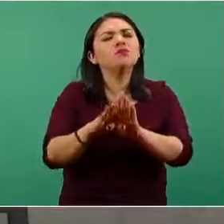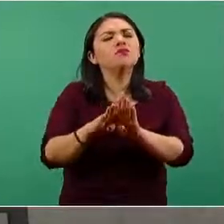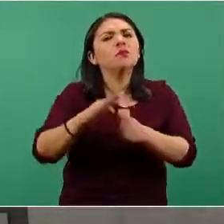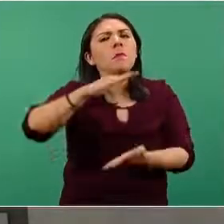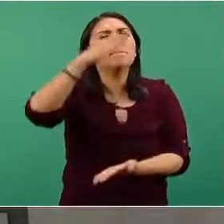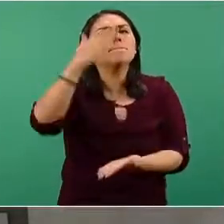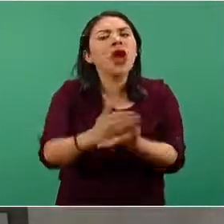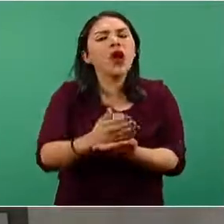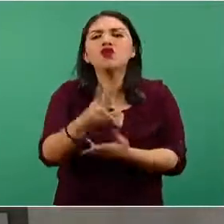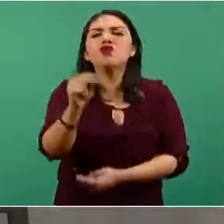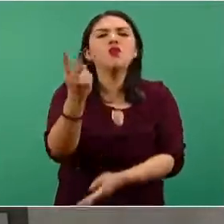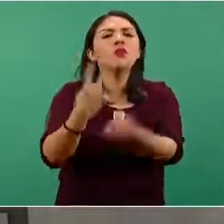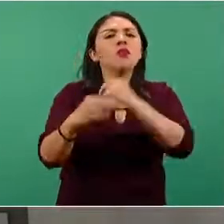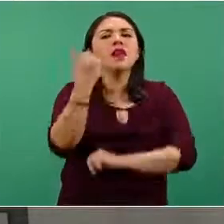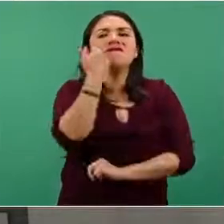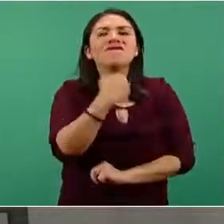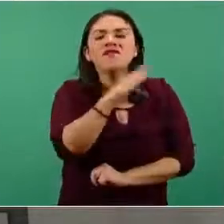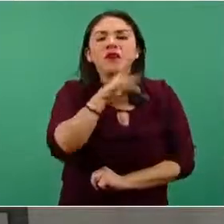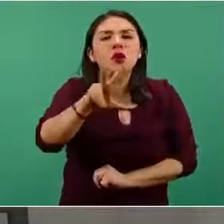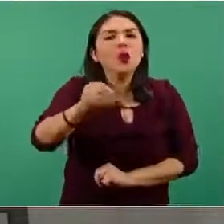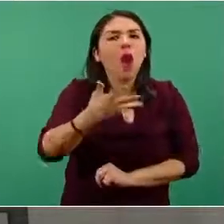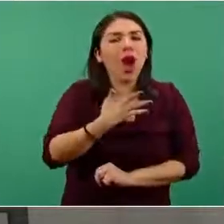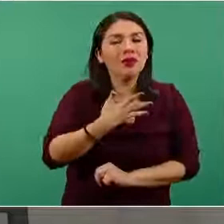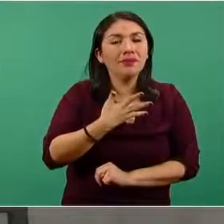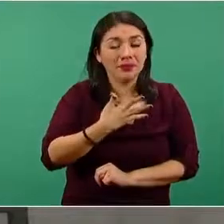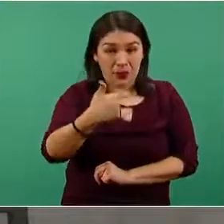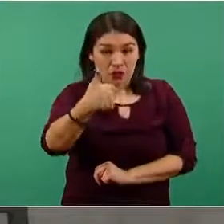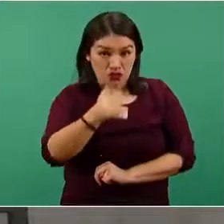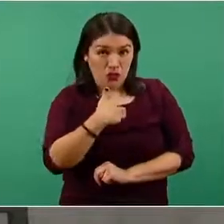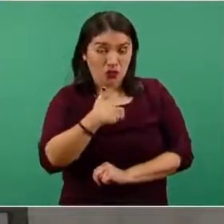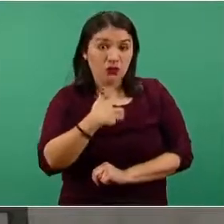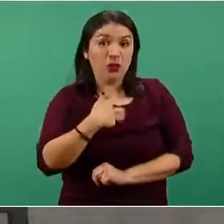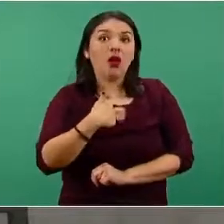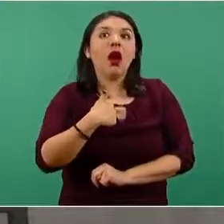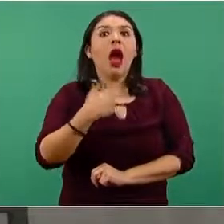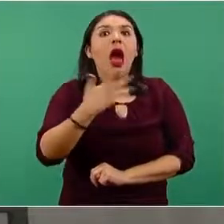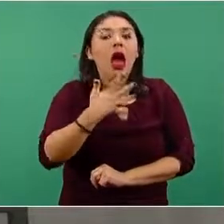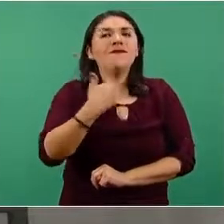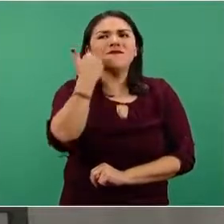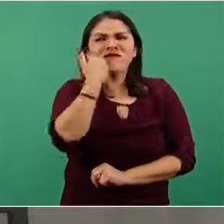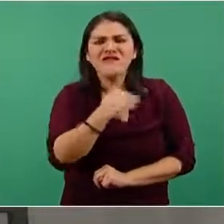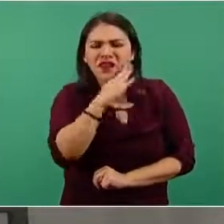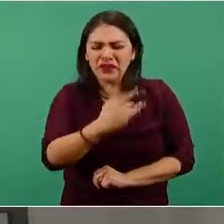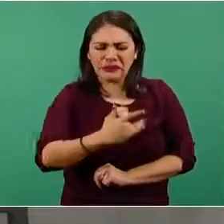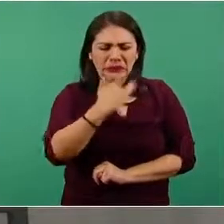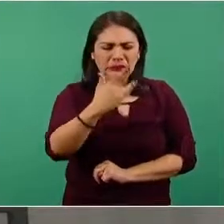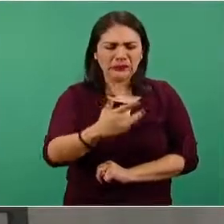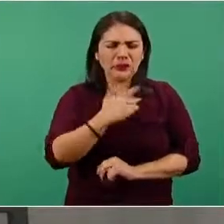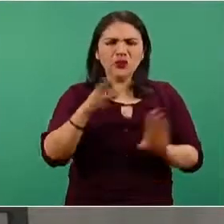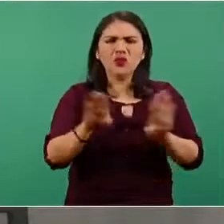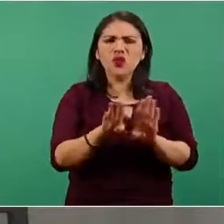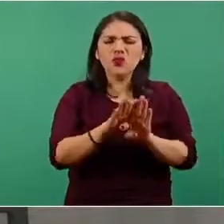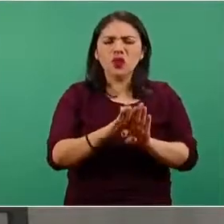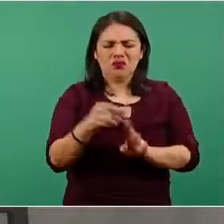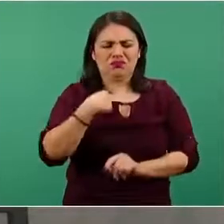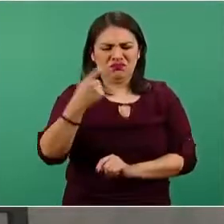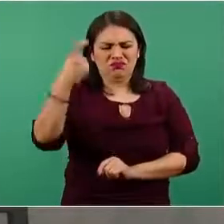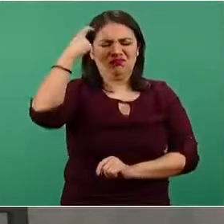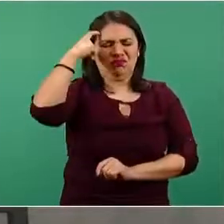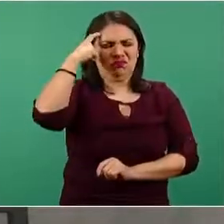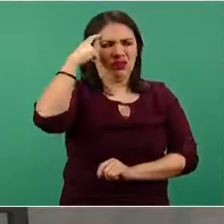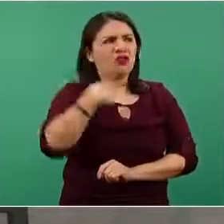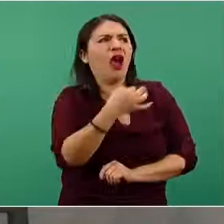desarrollo de fiebre. En mi caso, la oportunidad de haber tenido fiebre alertó a mi